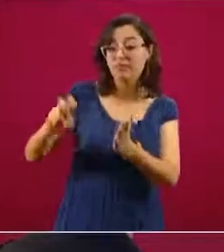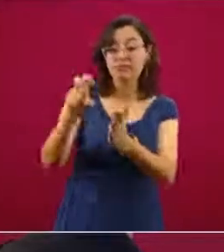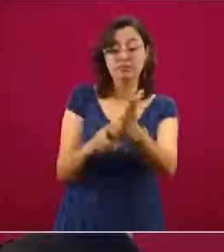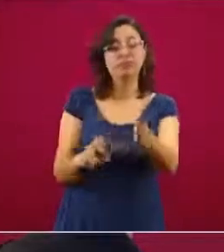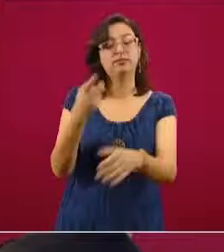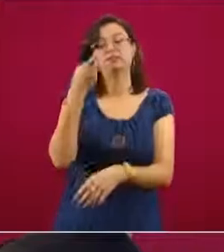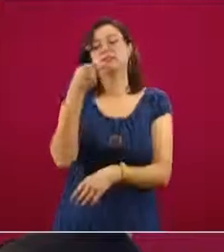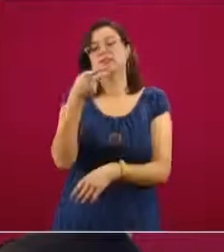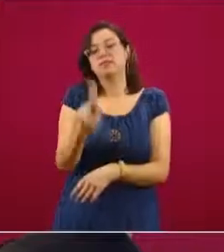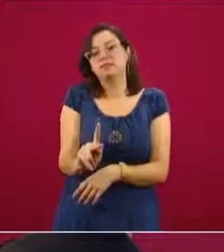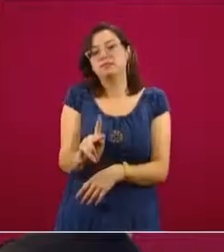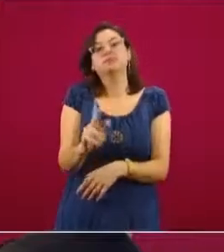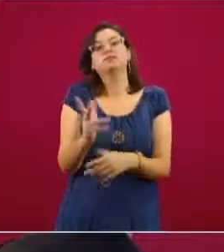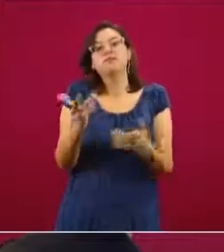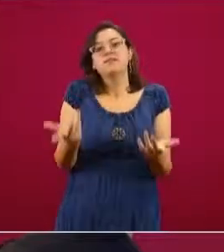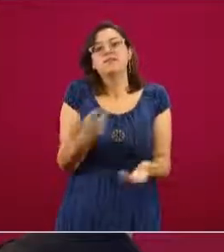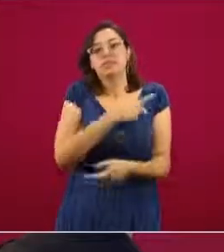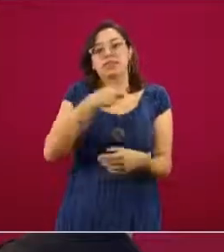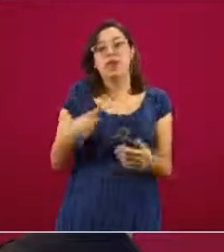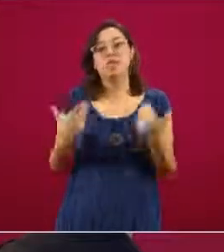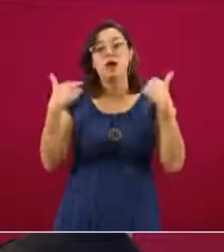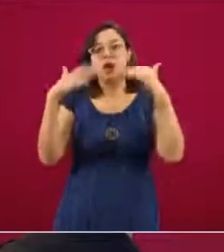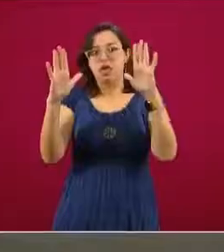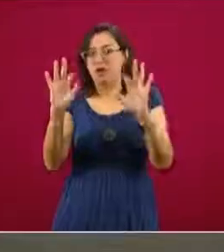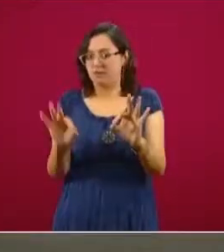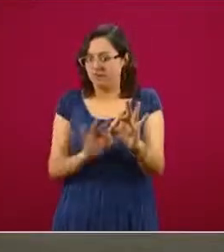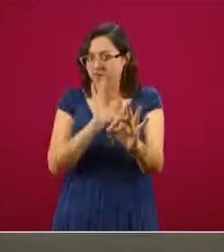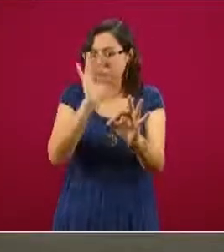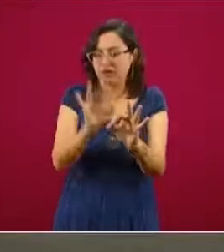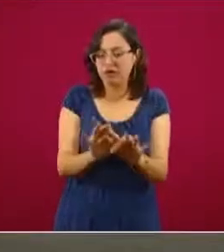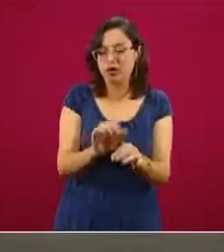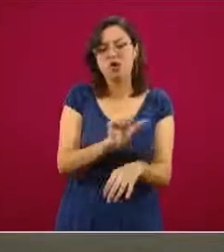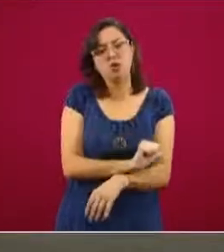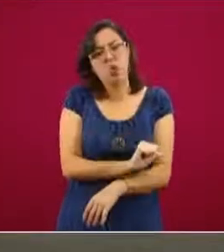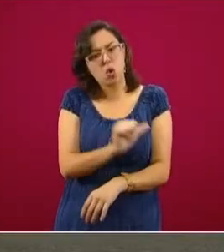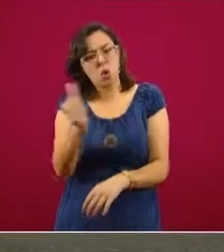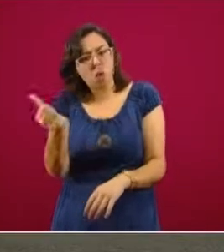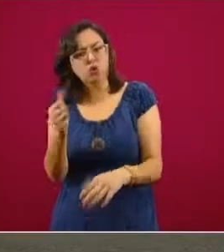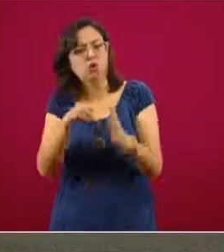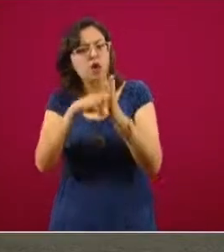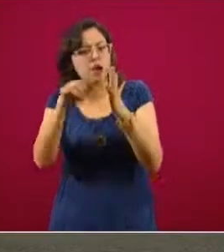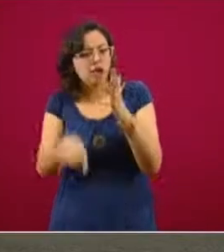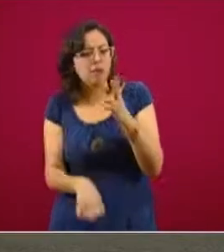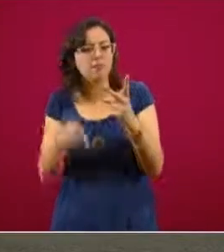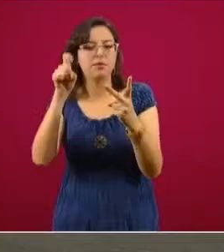es el escenario al que queremos llegar. Hay otros escenarios, la siguiente.